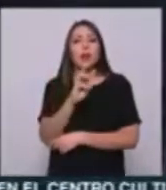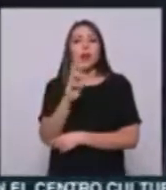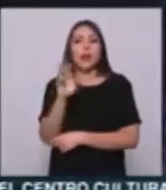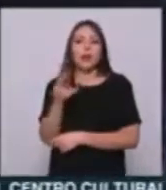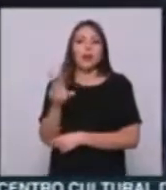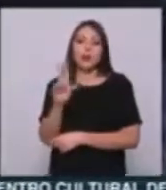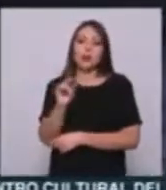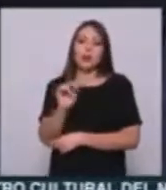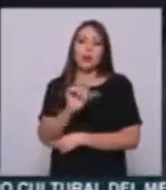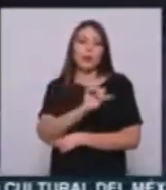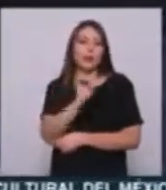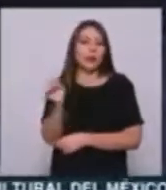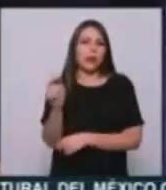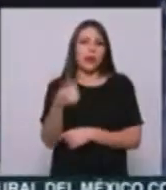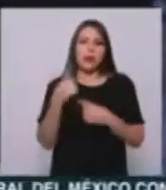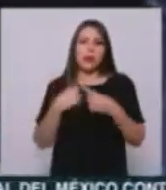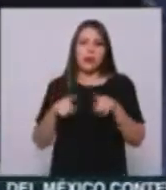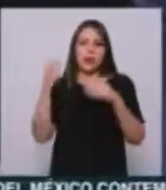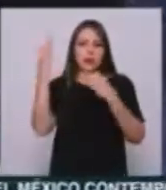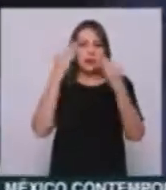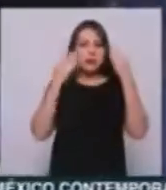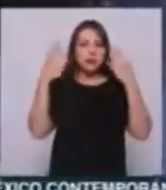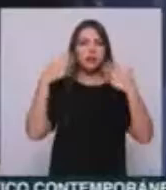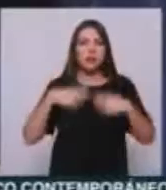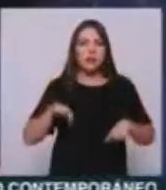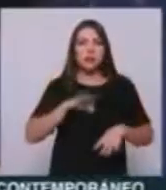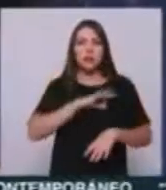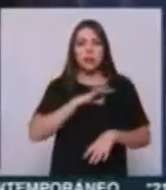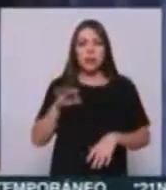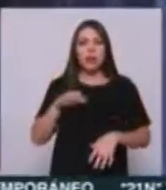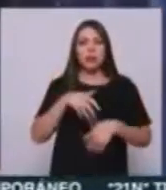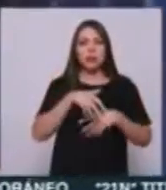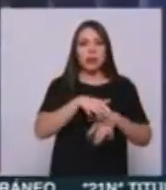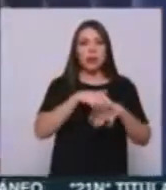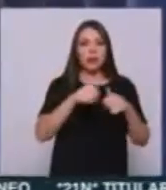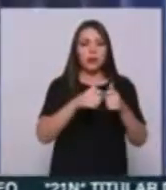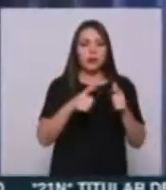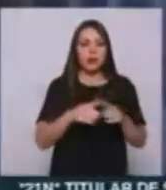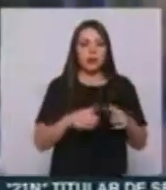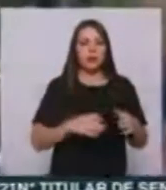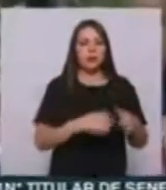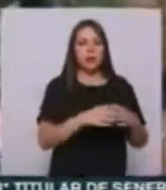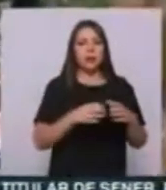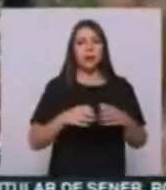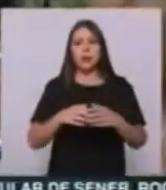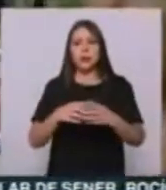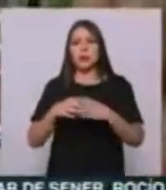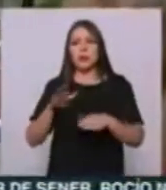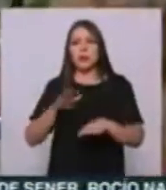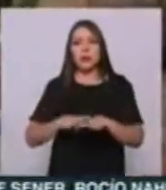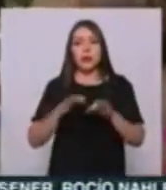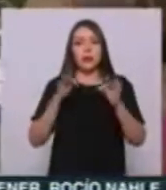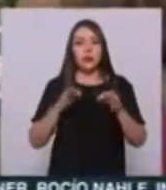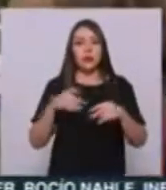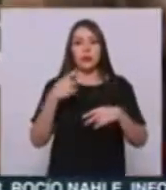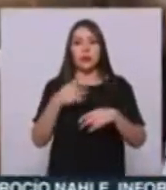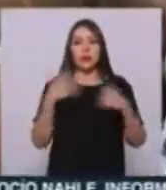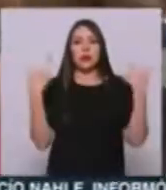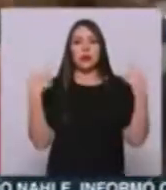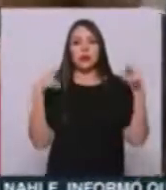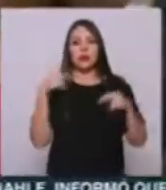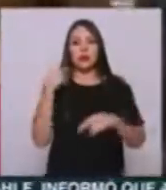fecha. El atuendo, vamos a tener diferentes tipos de contingentes, en los cuales el más representativo pues es el de